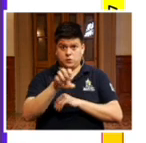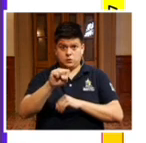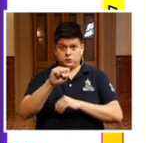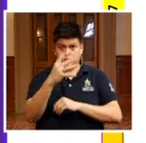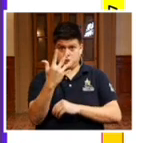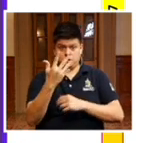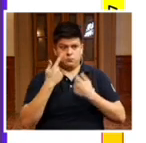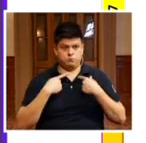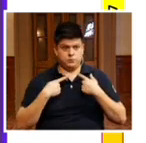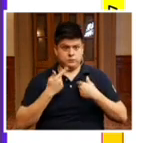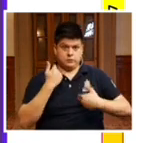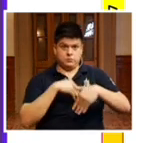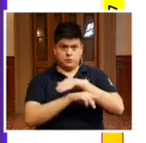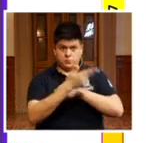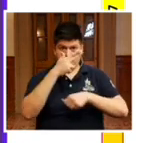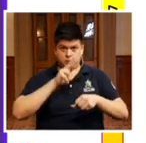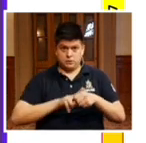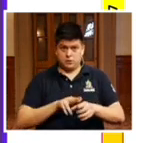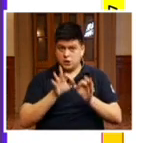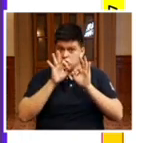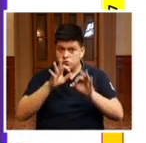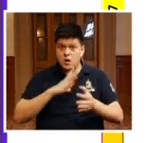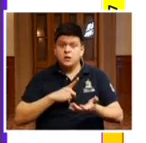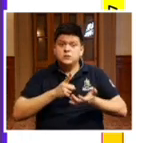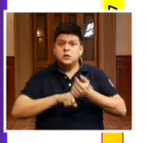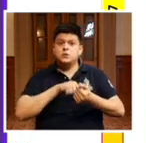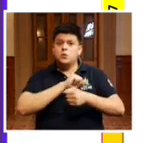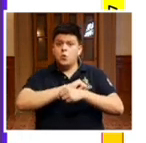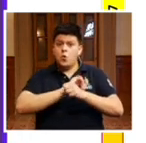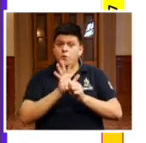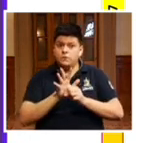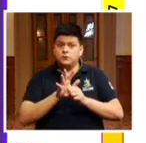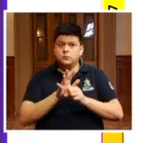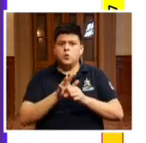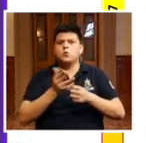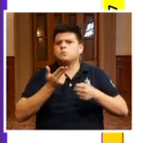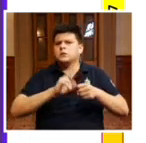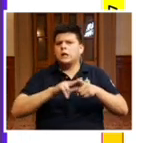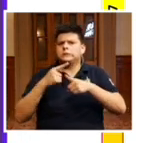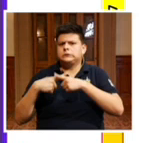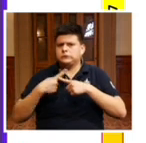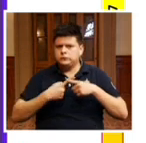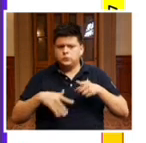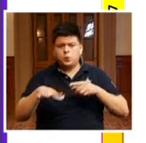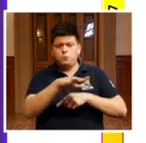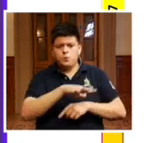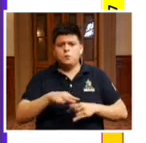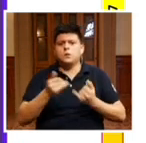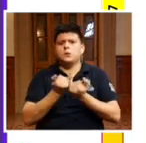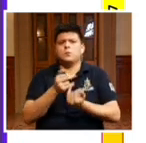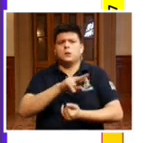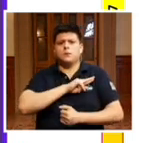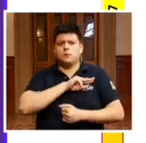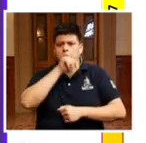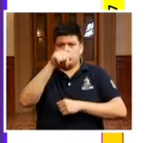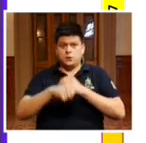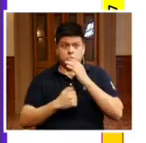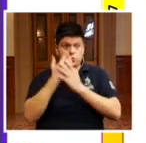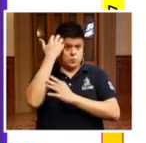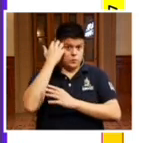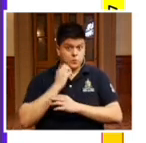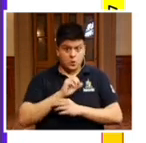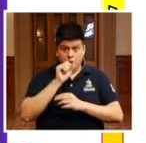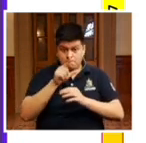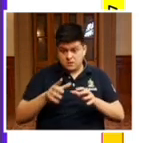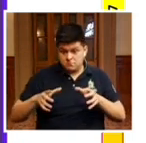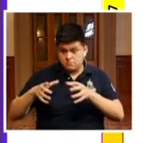1.265 personas hospitalizadas por COVID-19 en los diferentes hospitales públicos y privados del Estado de Nuevo León. De